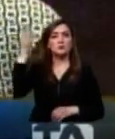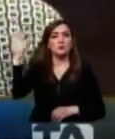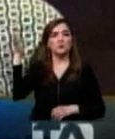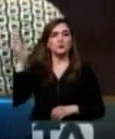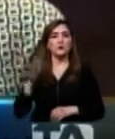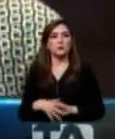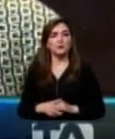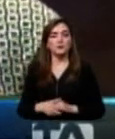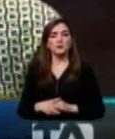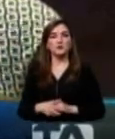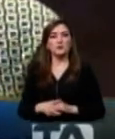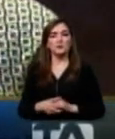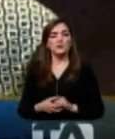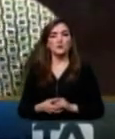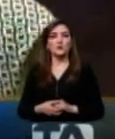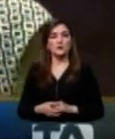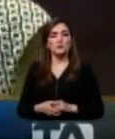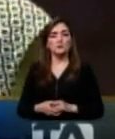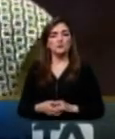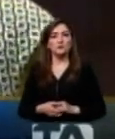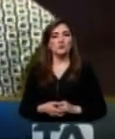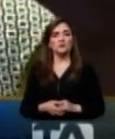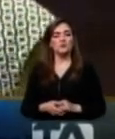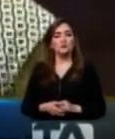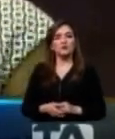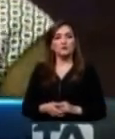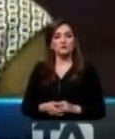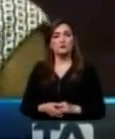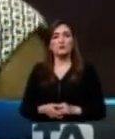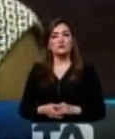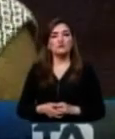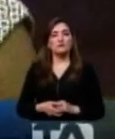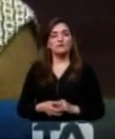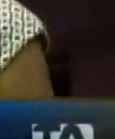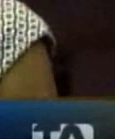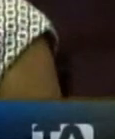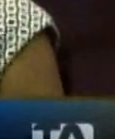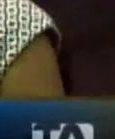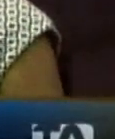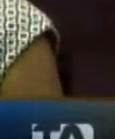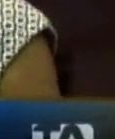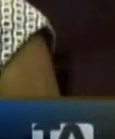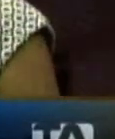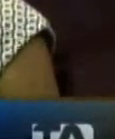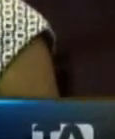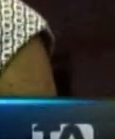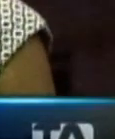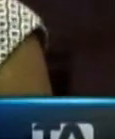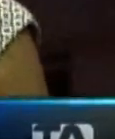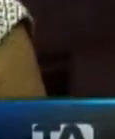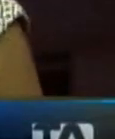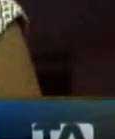económico defensa de los derechos para las mujeres niños y niñas y adolescentes participación ciudadana